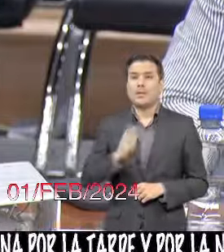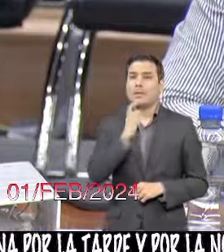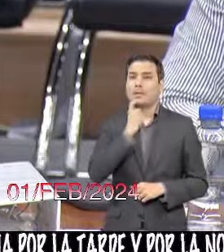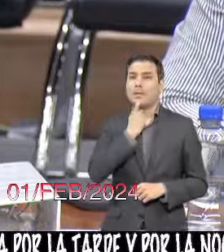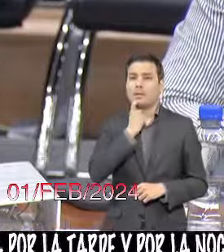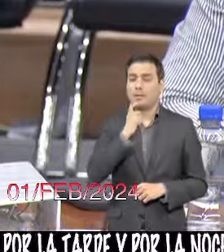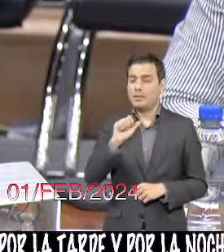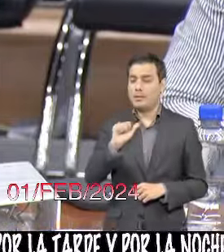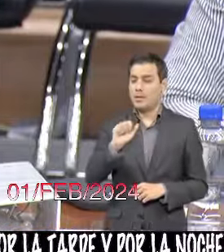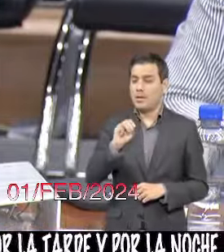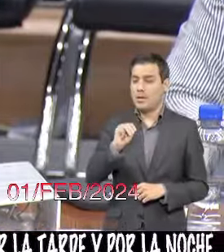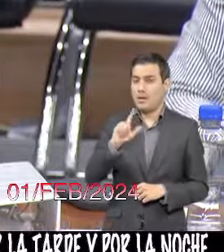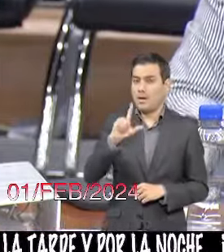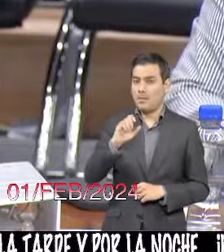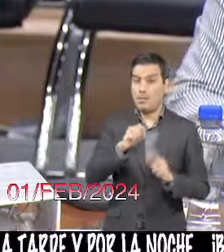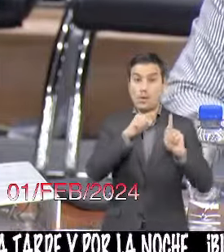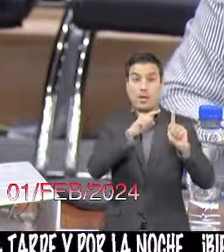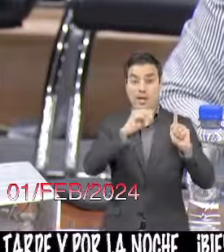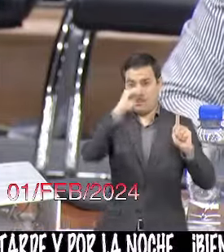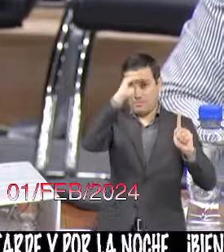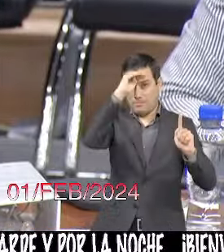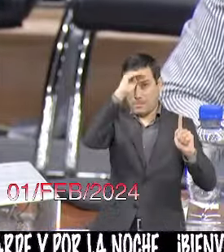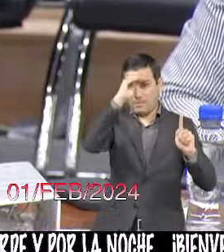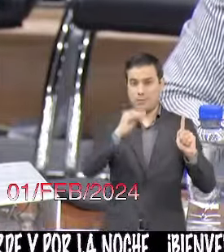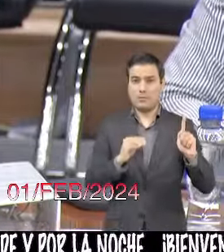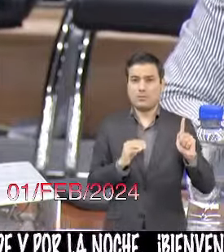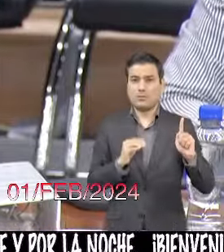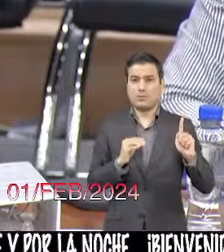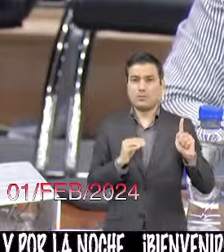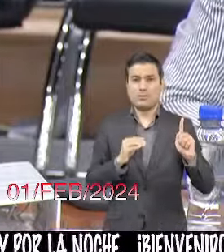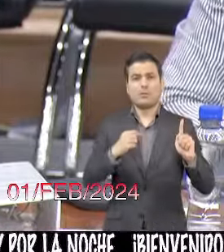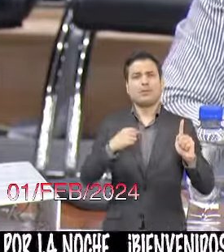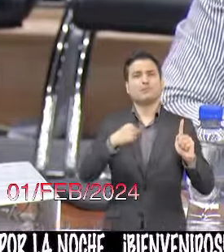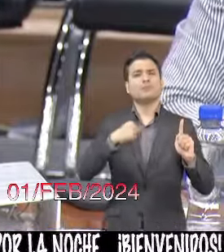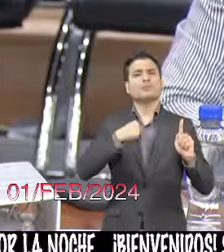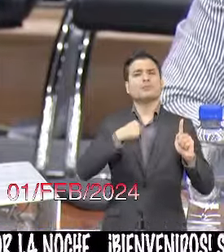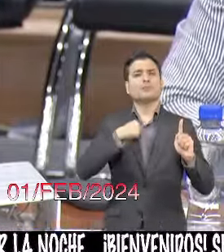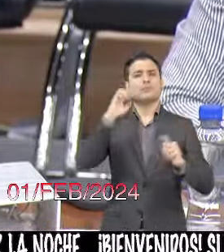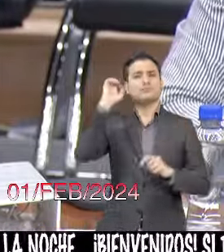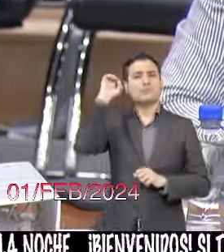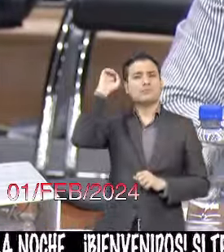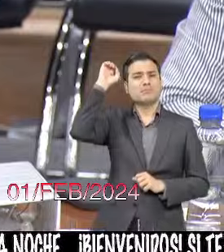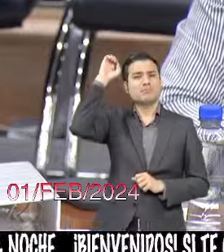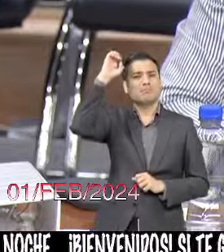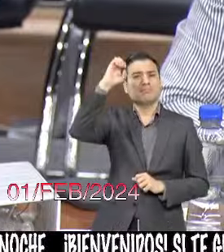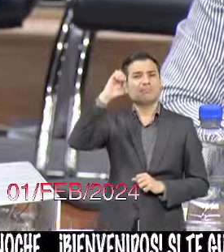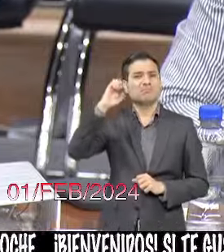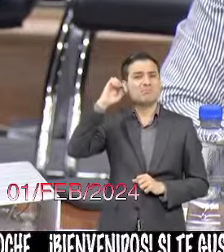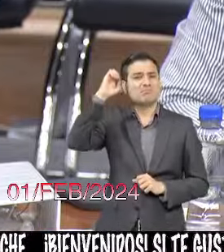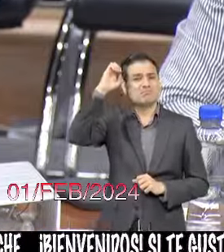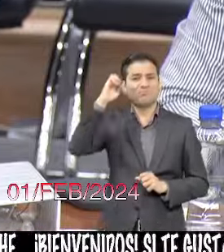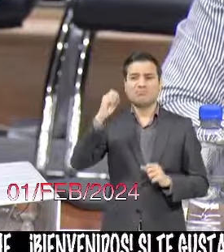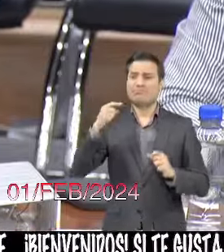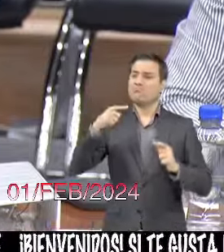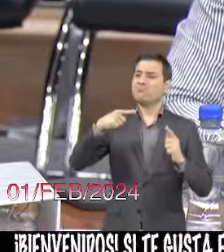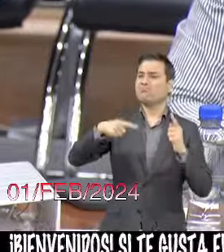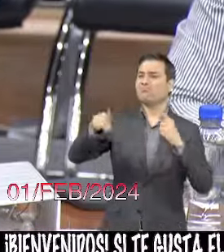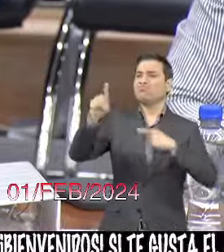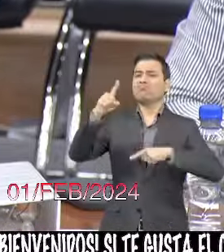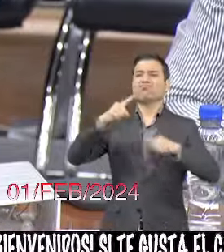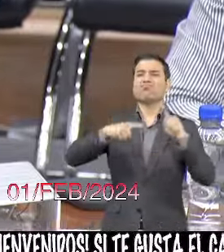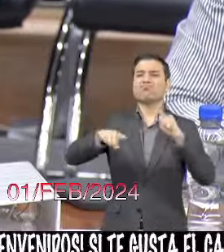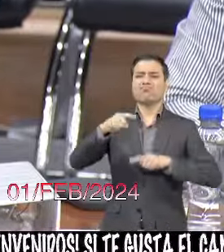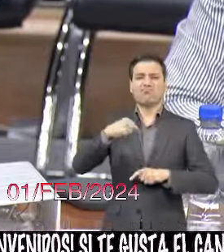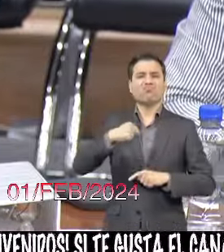Manuel López Obrador, crea que está en un imperio, crea que está en un